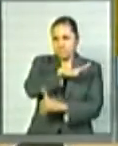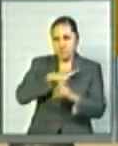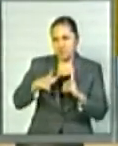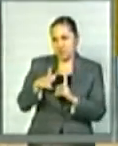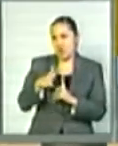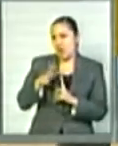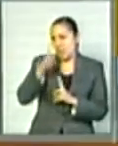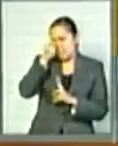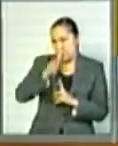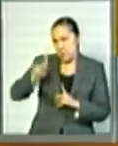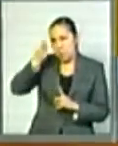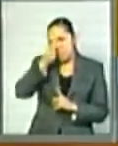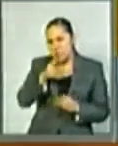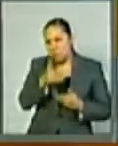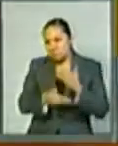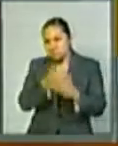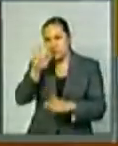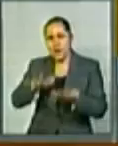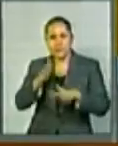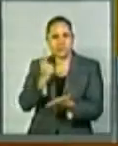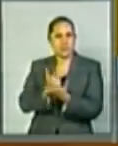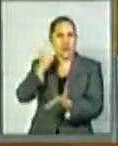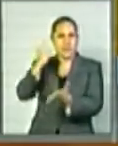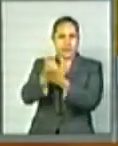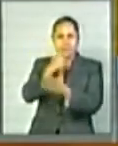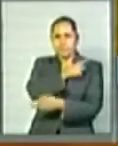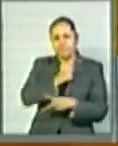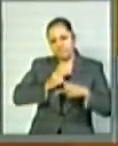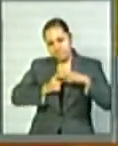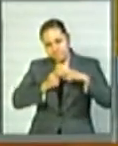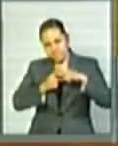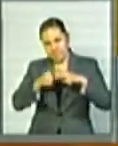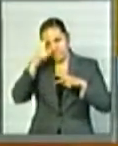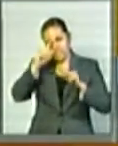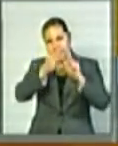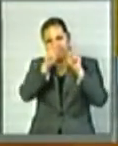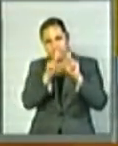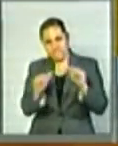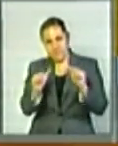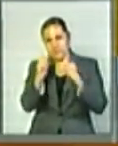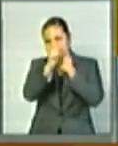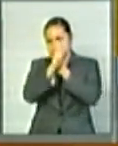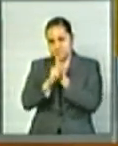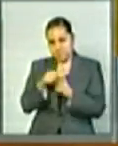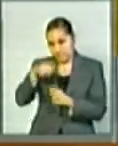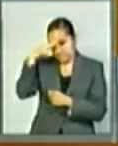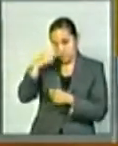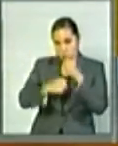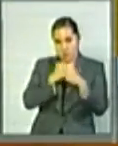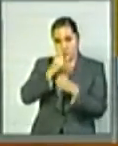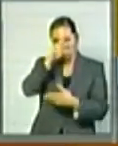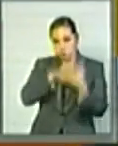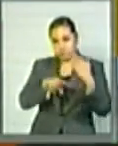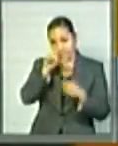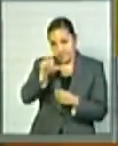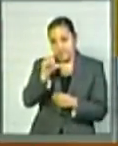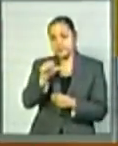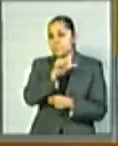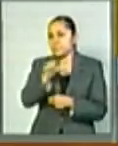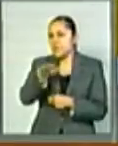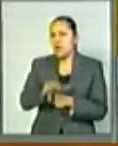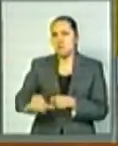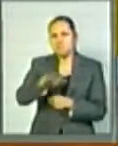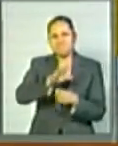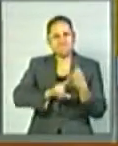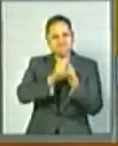más graves. Pues según el Índice de Paz México 2016, el impacto de la violencia en el